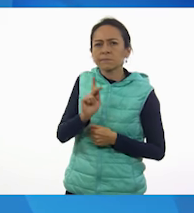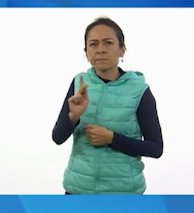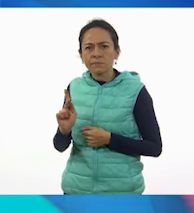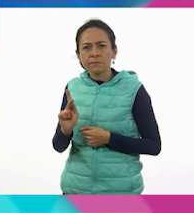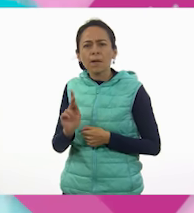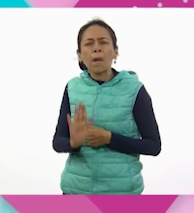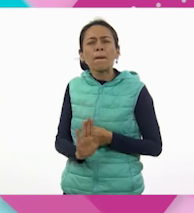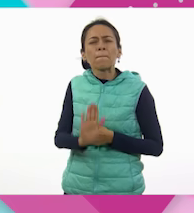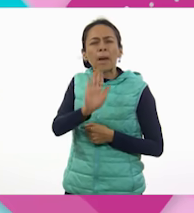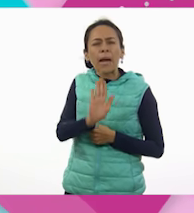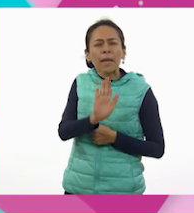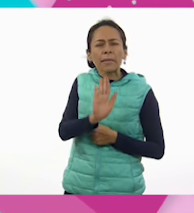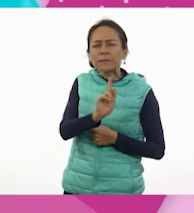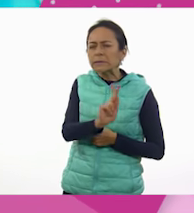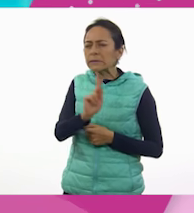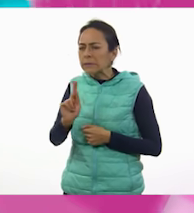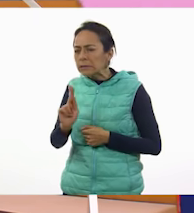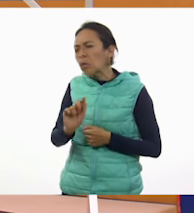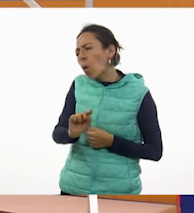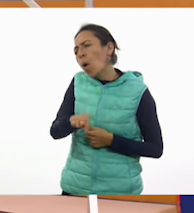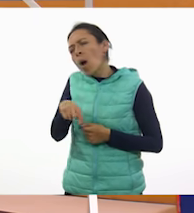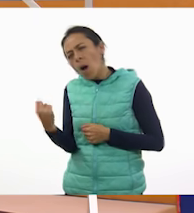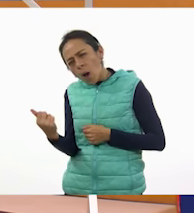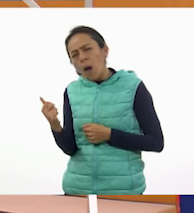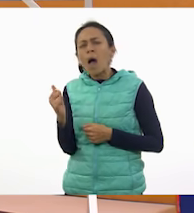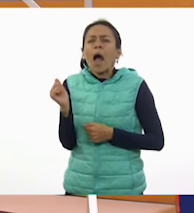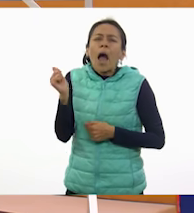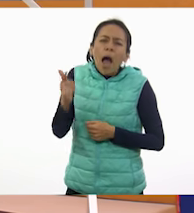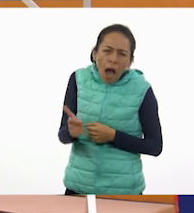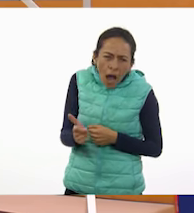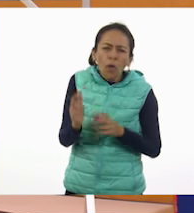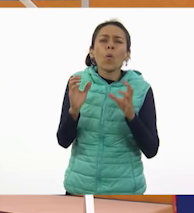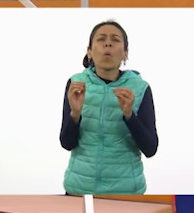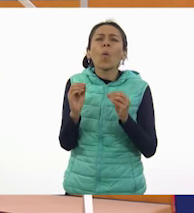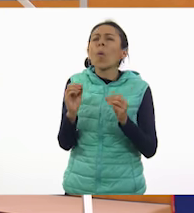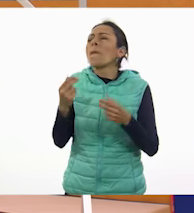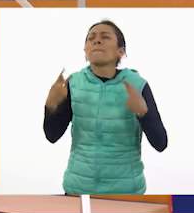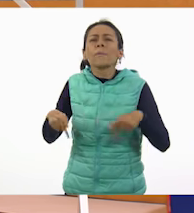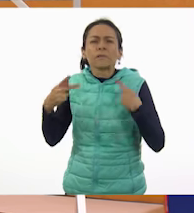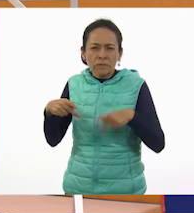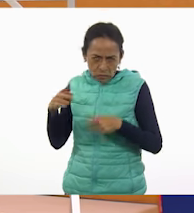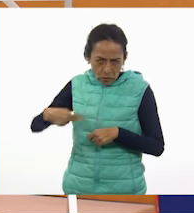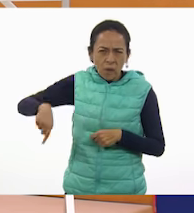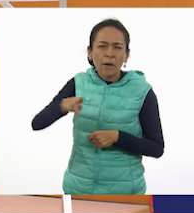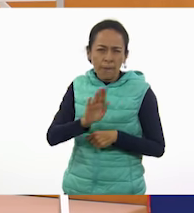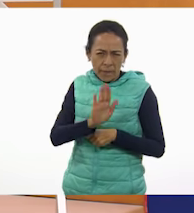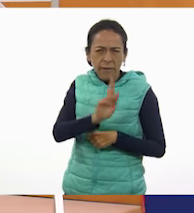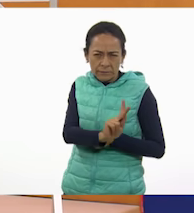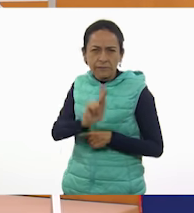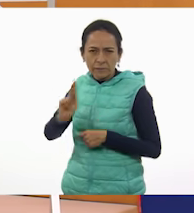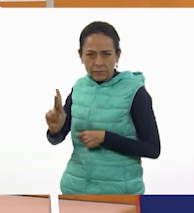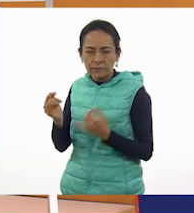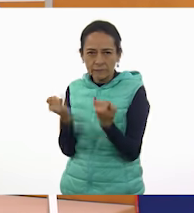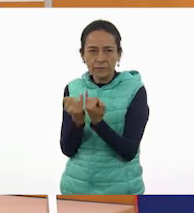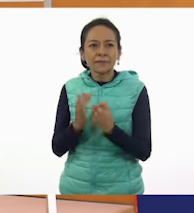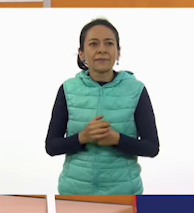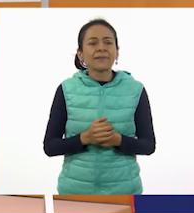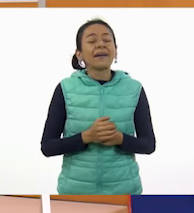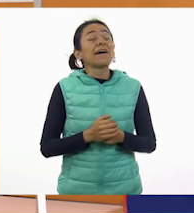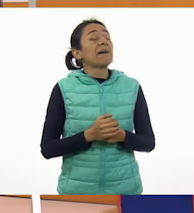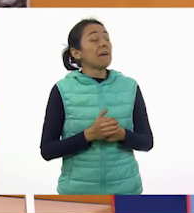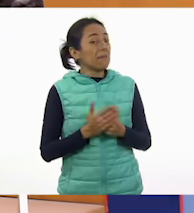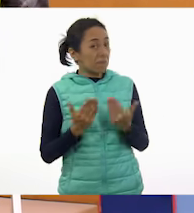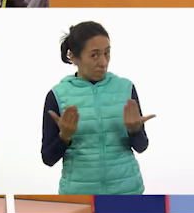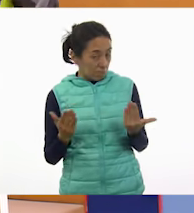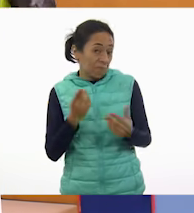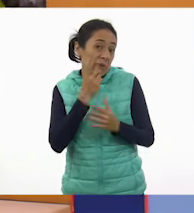o a algo. Qué amable el maestro. Le cedió su lugar a una maestra. Ah, ya iba a hablar el maestro, pero la maestra